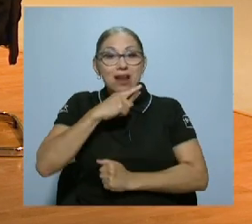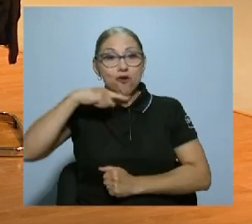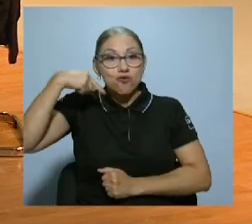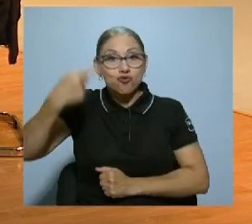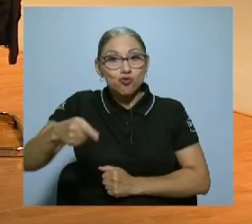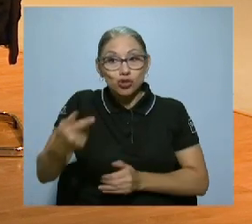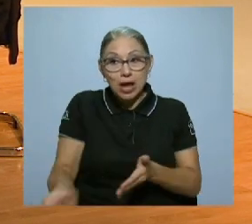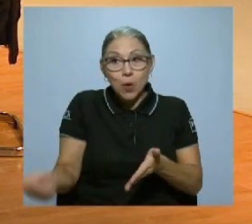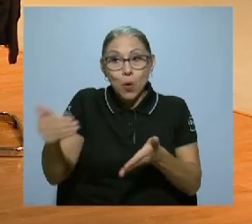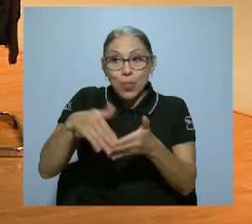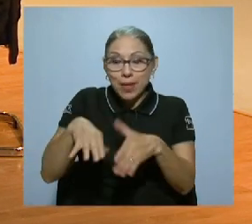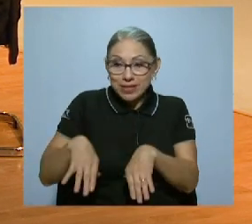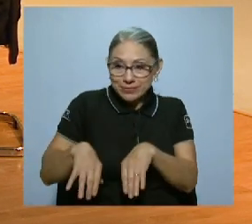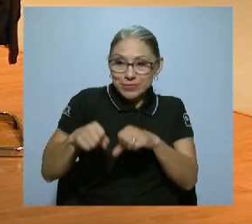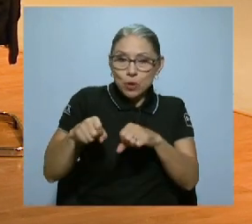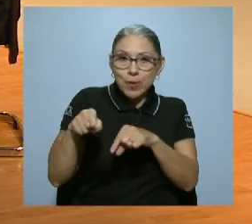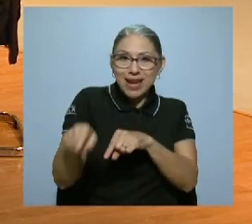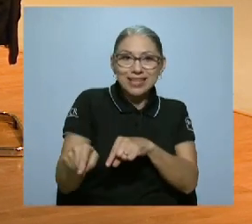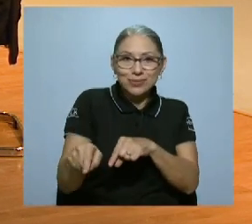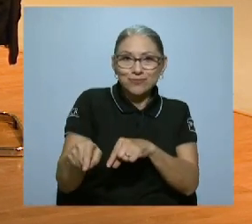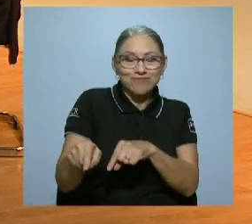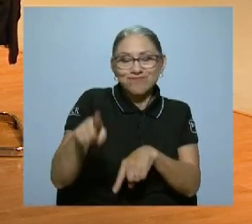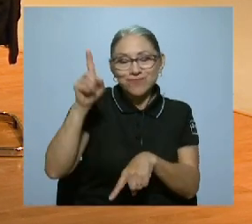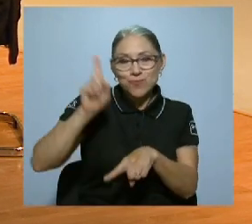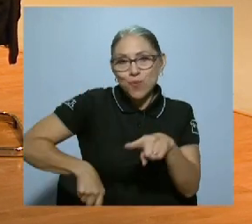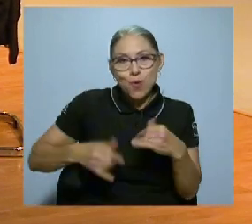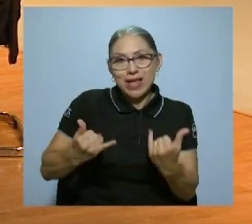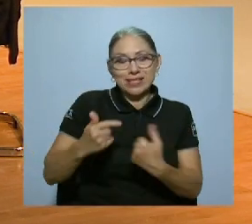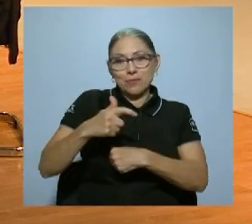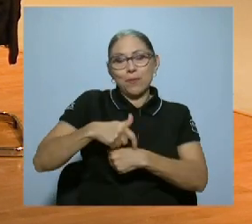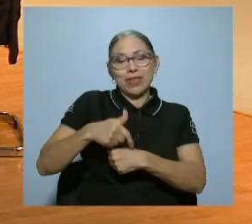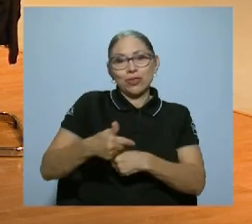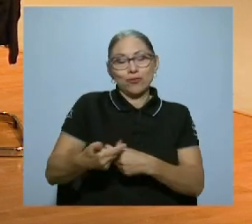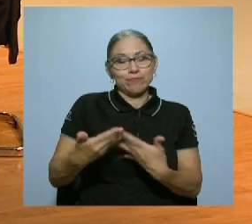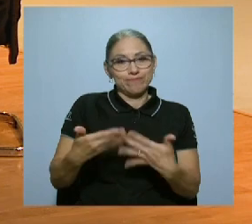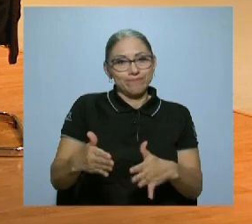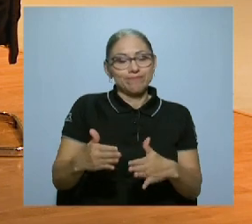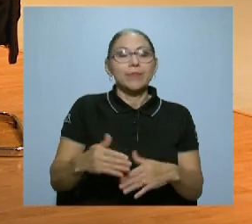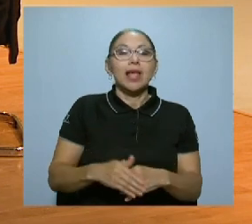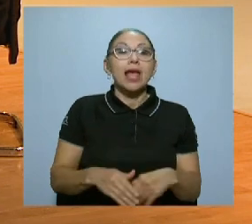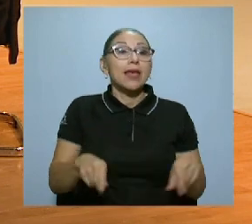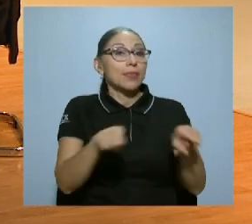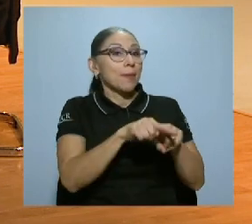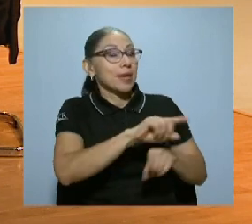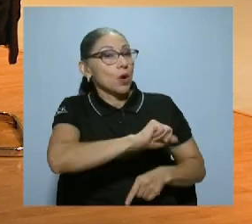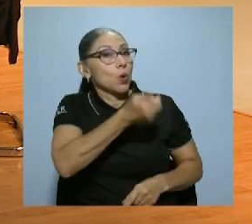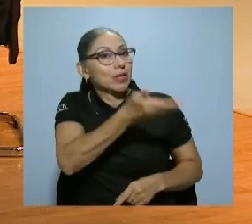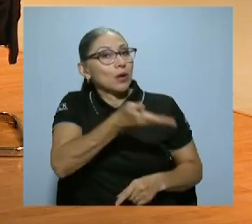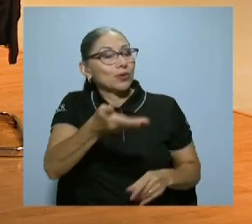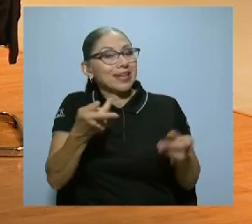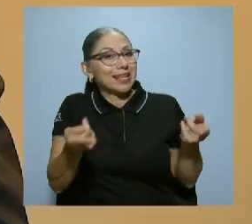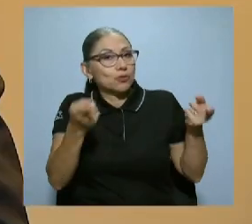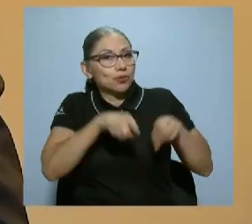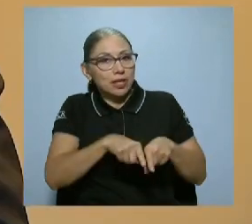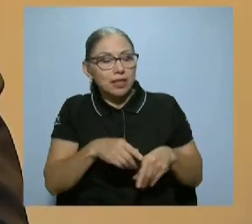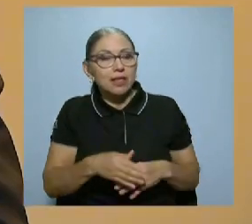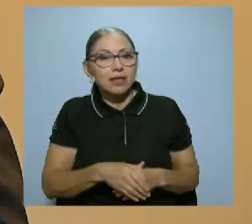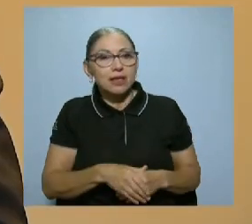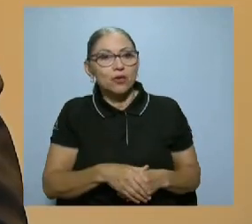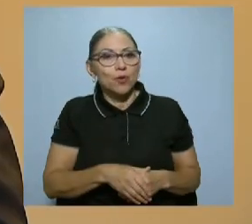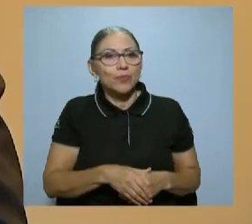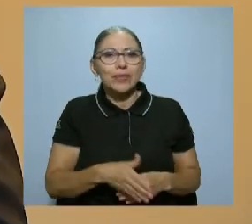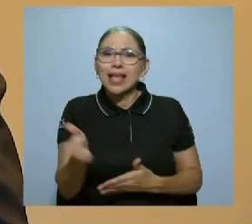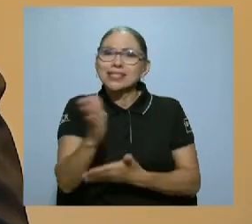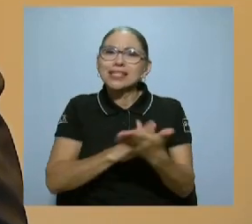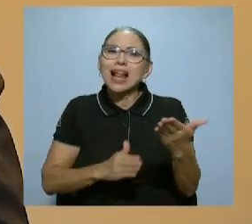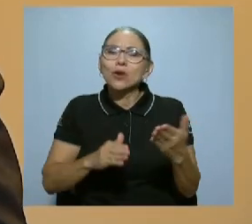es un tamaño que no tiene la capacidad en este momento. El otro elemento que ha sucedido es que ha habido lo que se llama